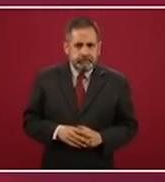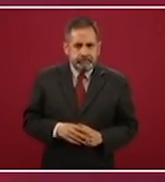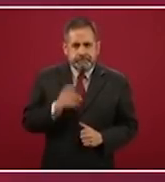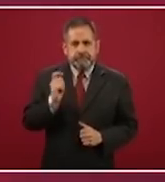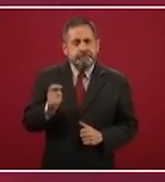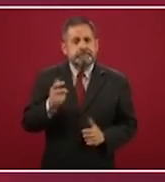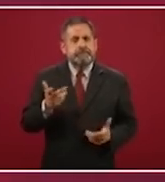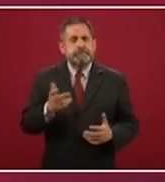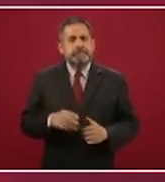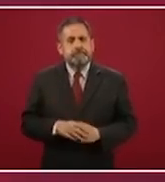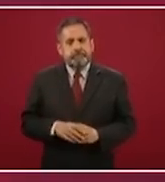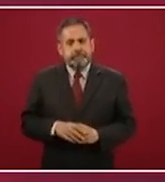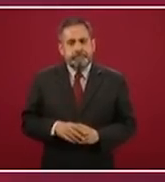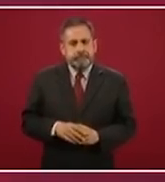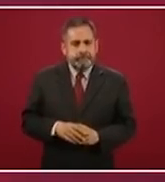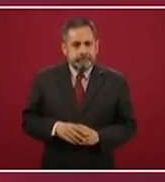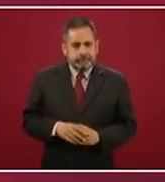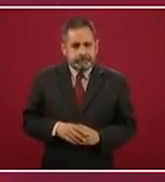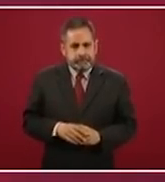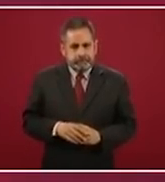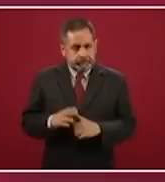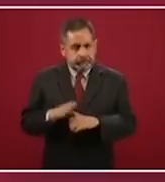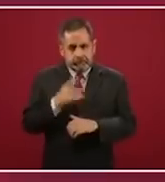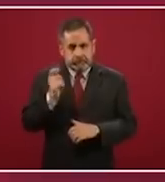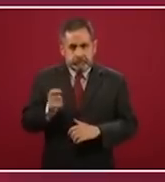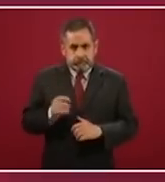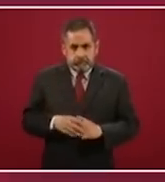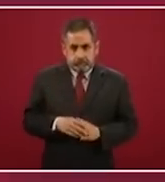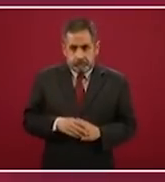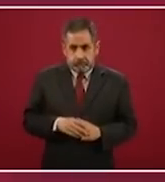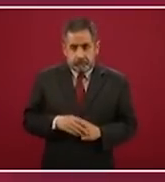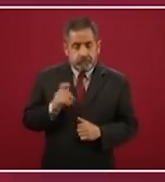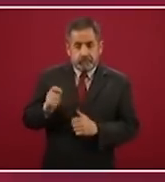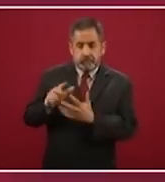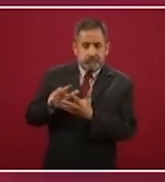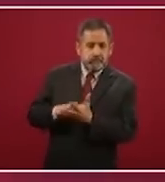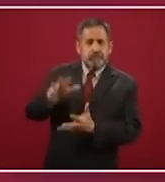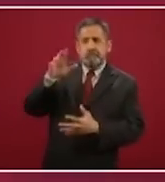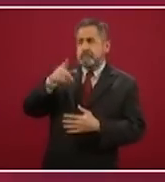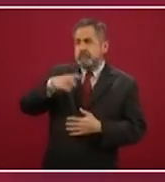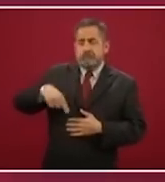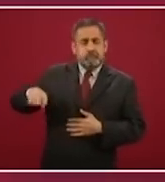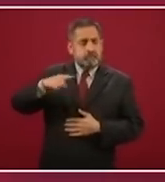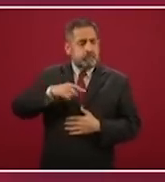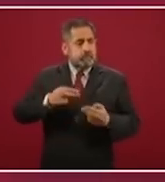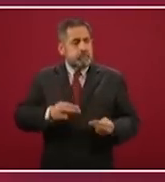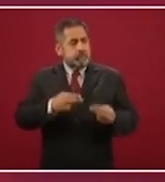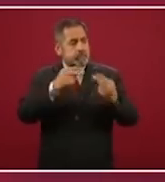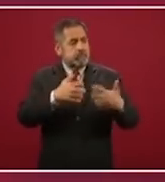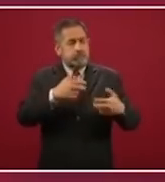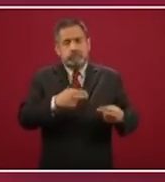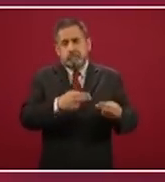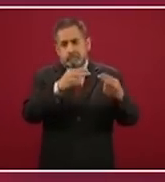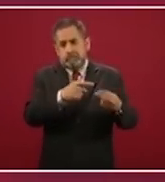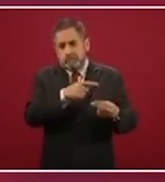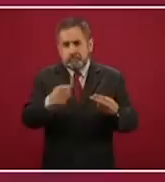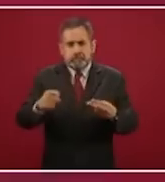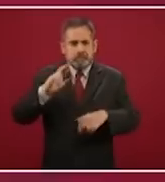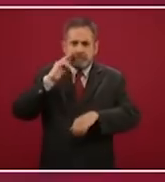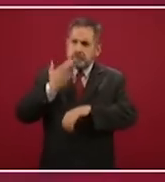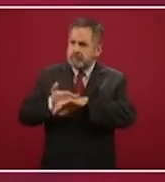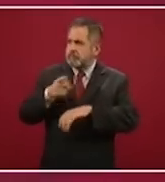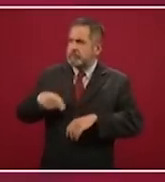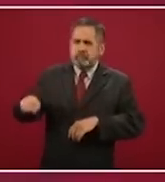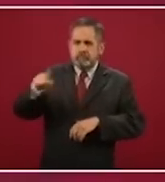Esto lo hacemos porque la mayoría de los empresarios son